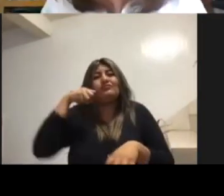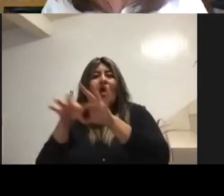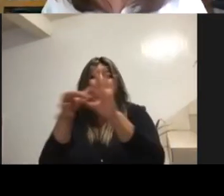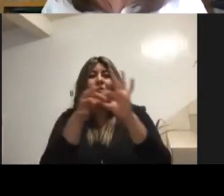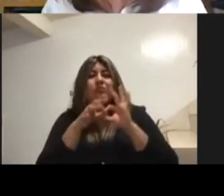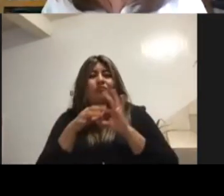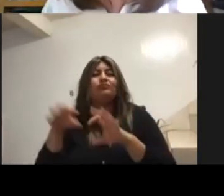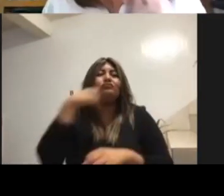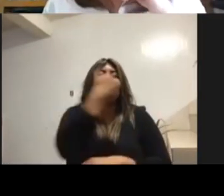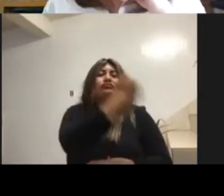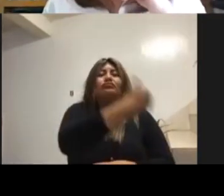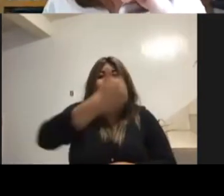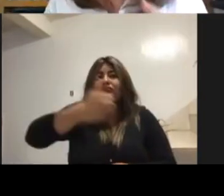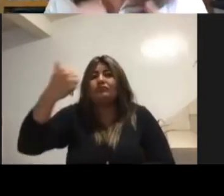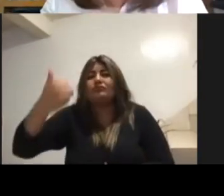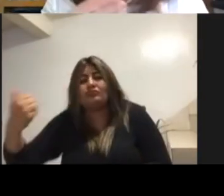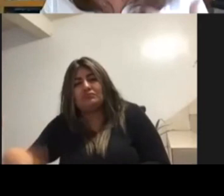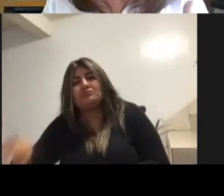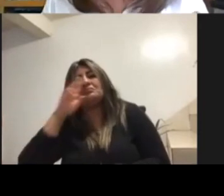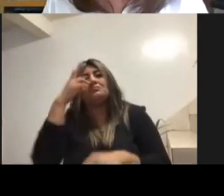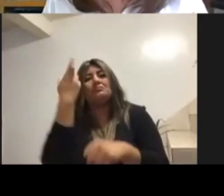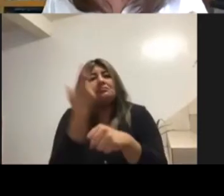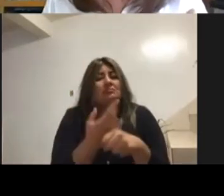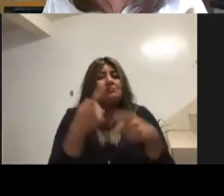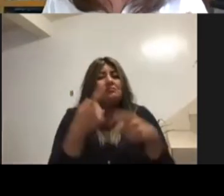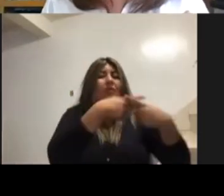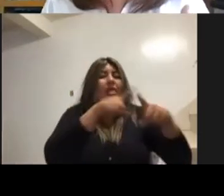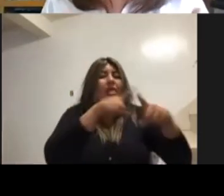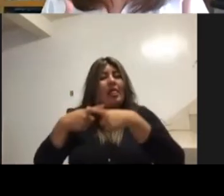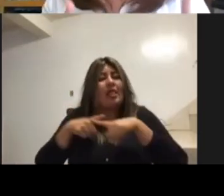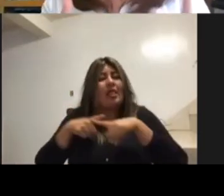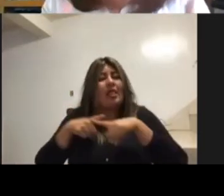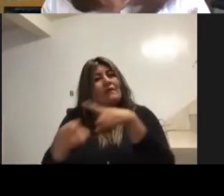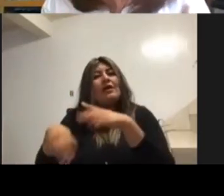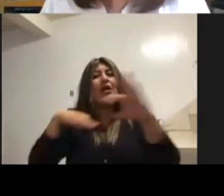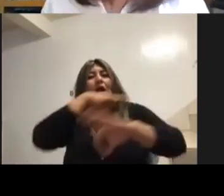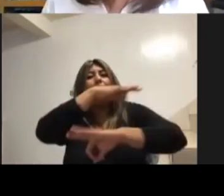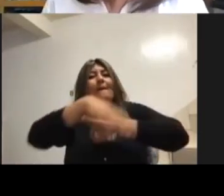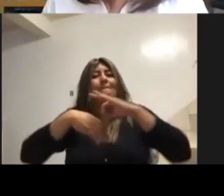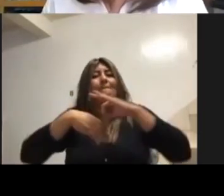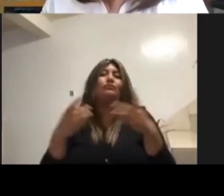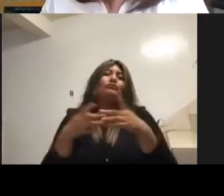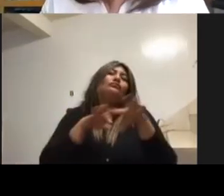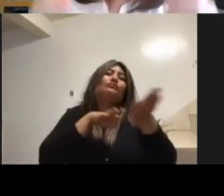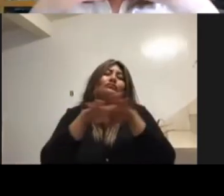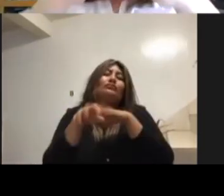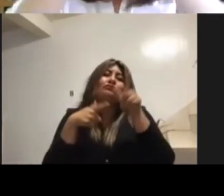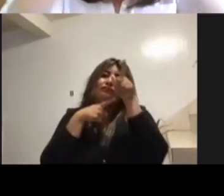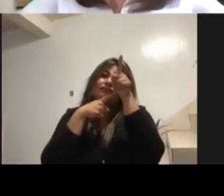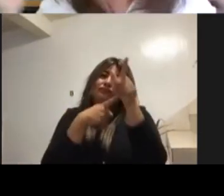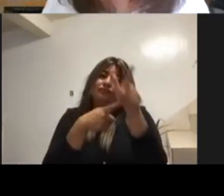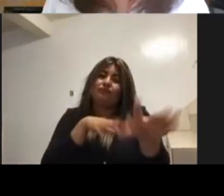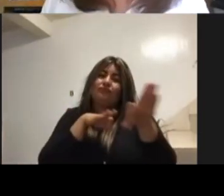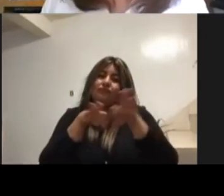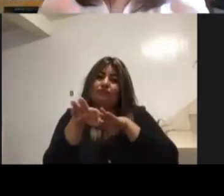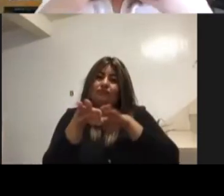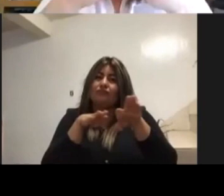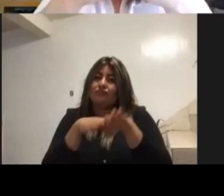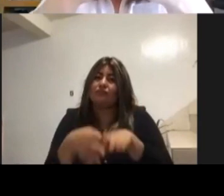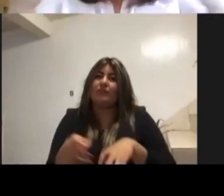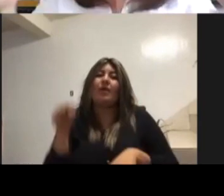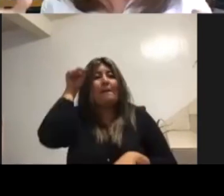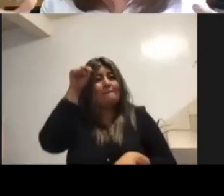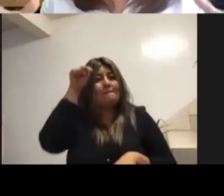de responsabilidad y todos tenemos que trabajar por esta escuela en común, con un mismo lenguaje,